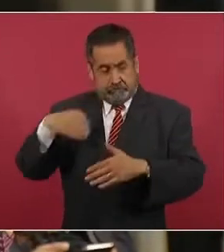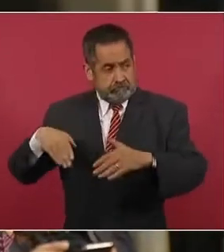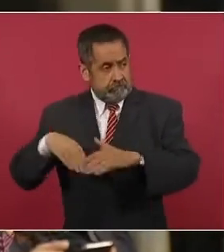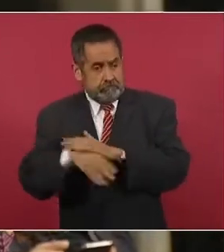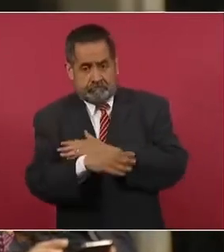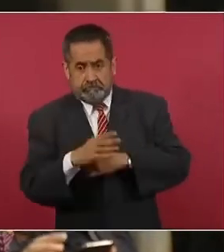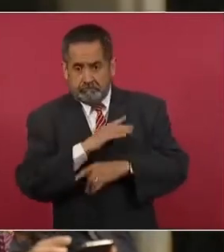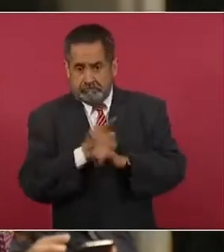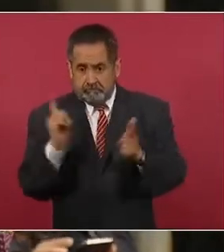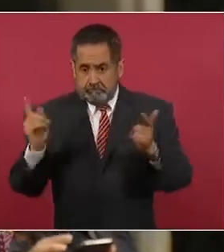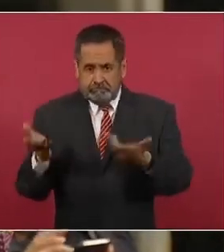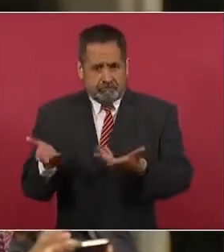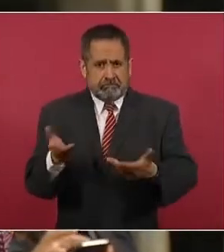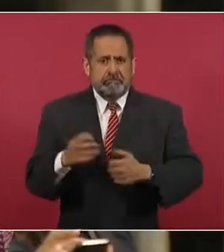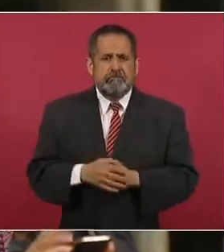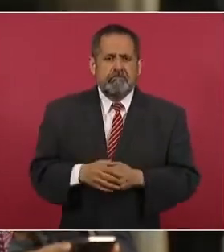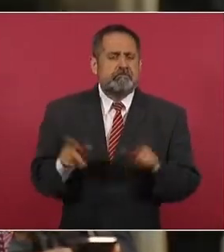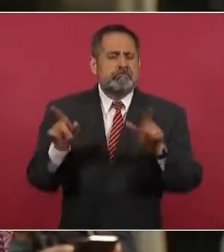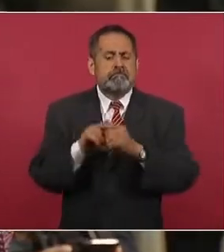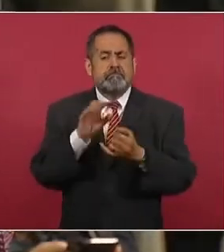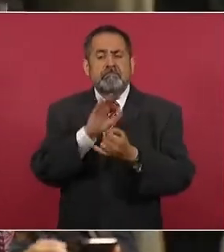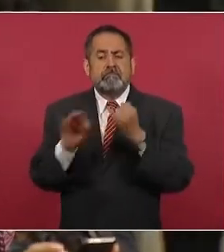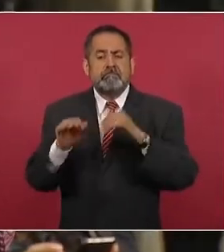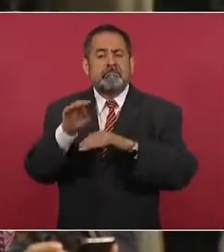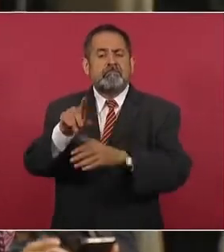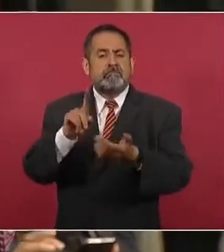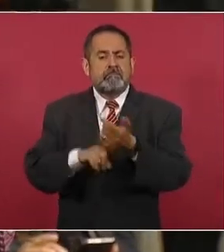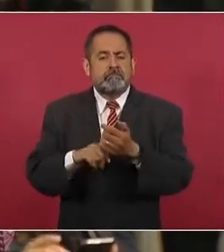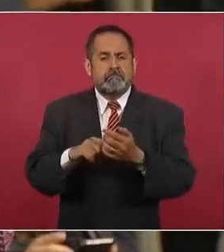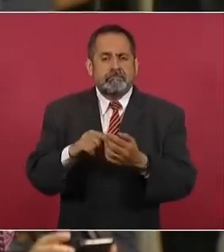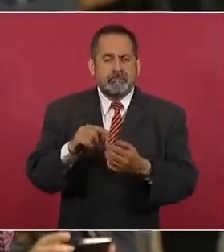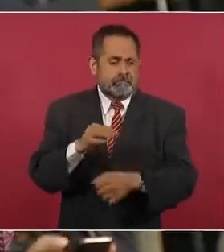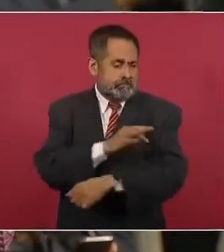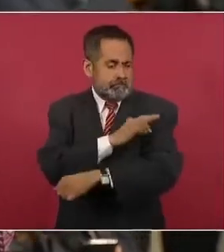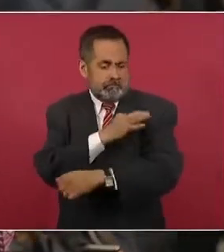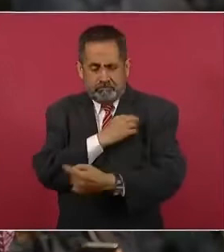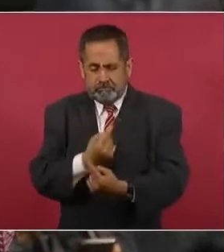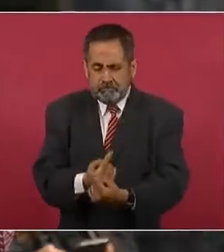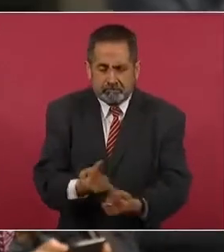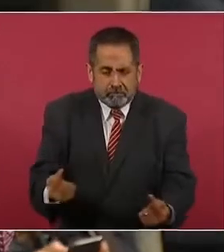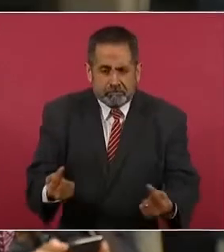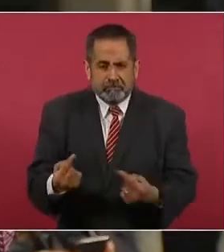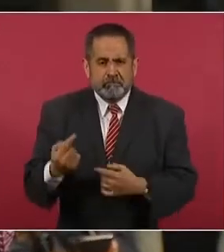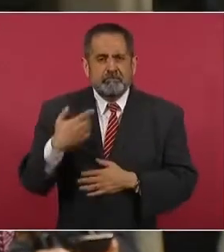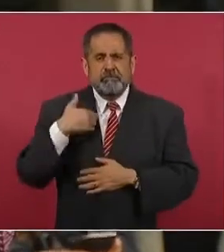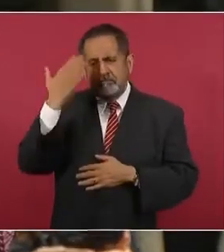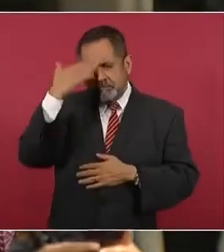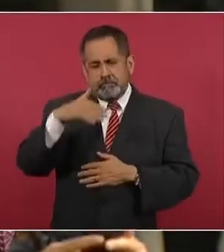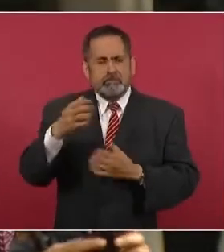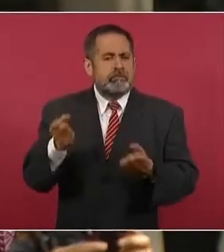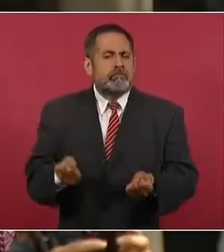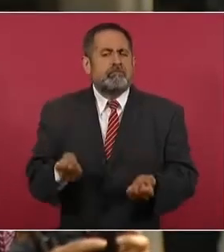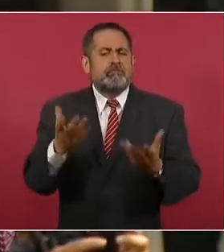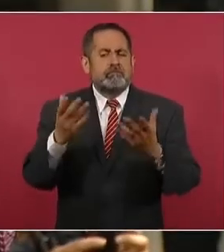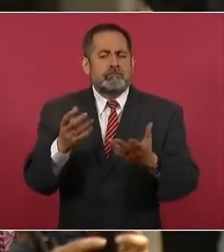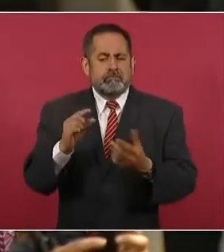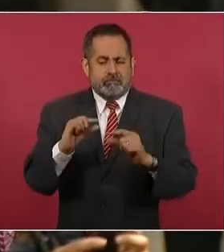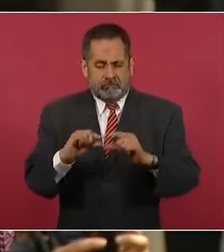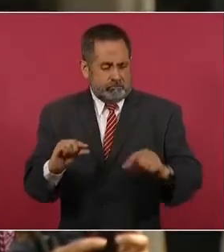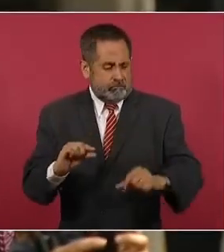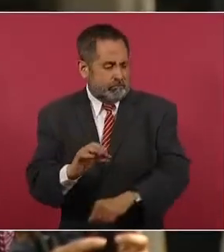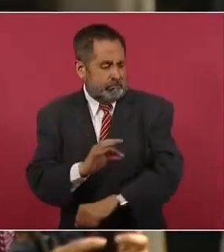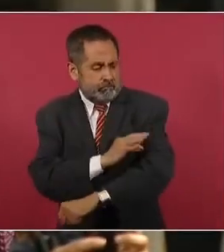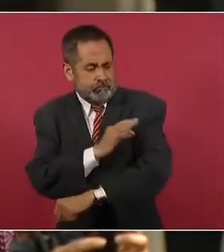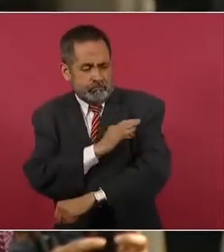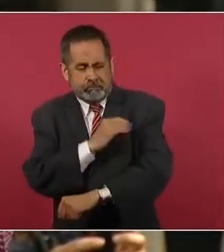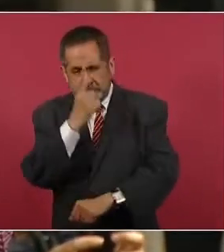aquí. Y nada más para cerrar el tema de las vacunas de los niños, si ya saben cuántas vacunas, cuántas dosis se